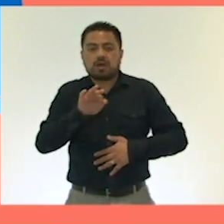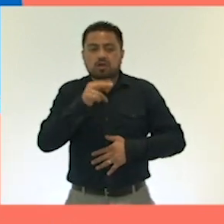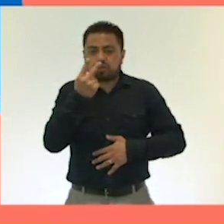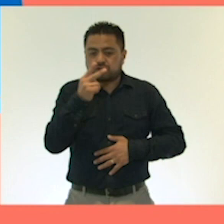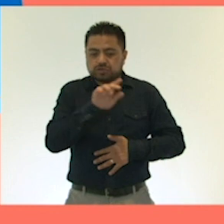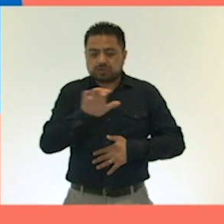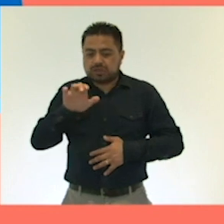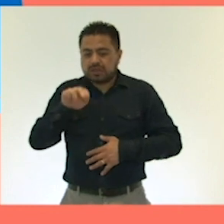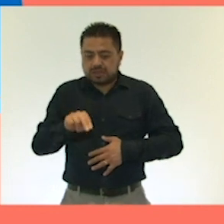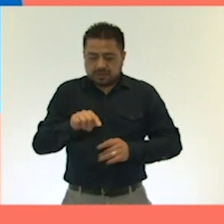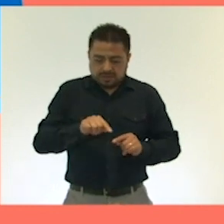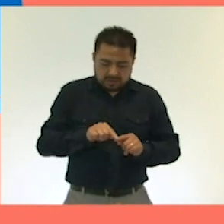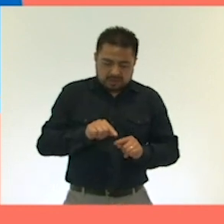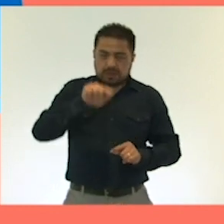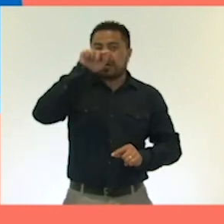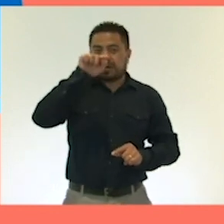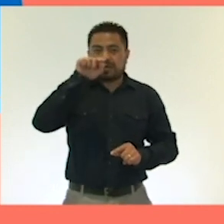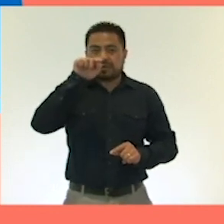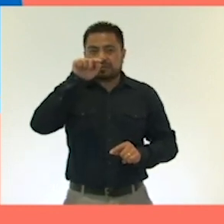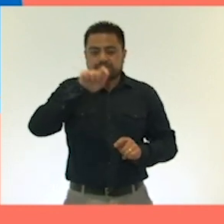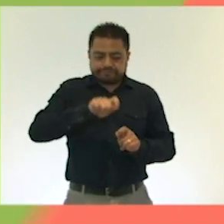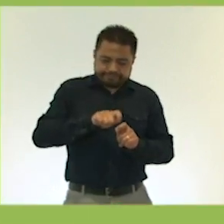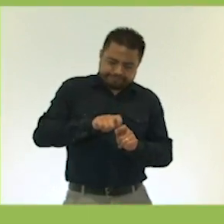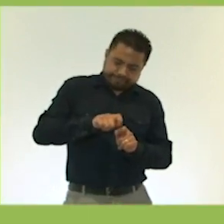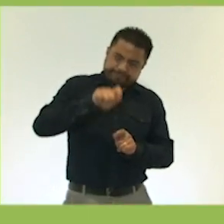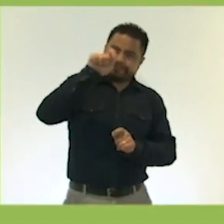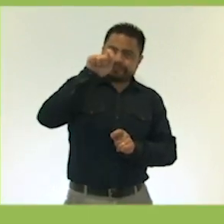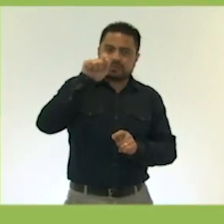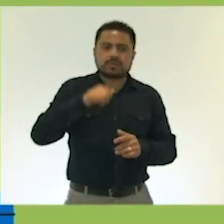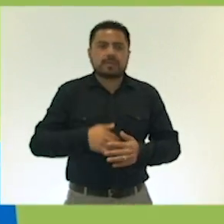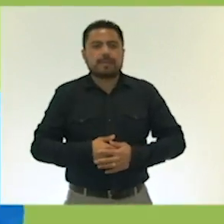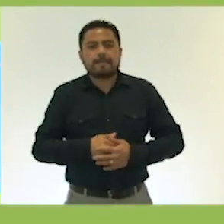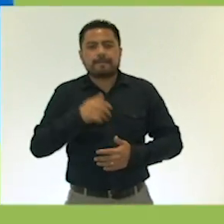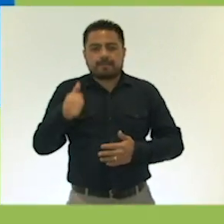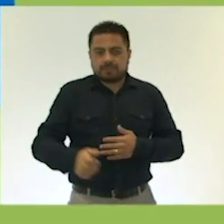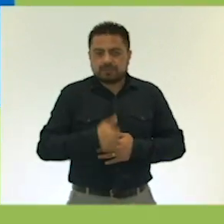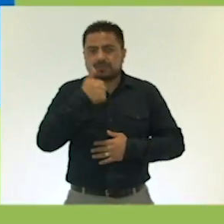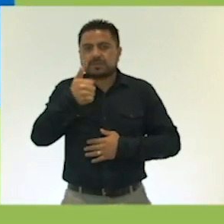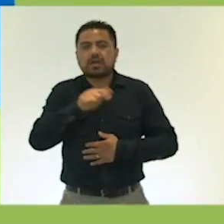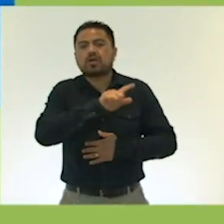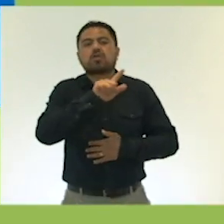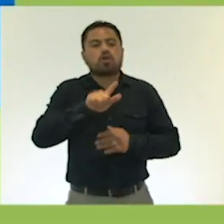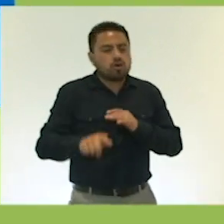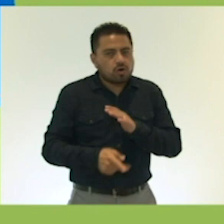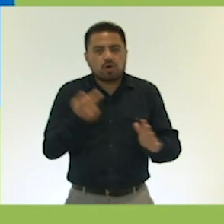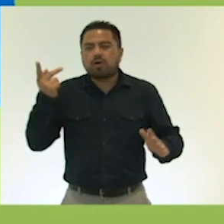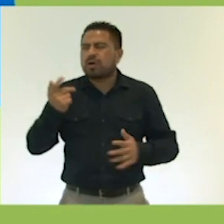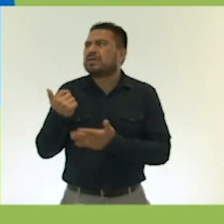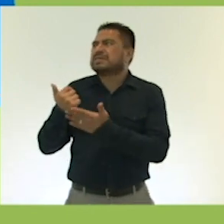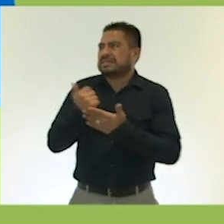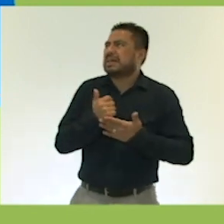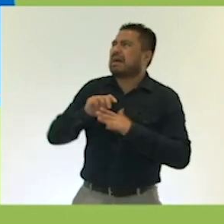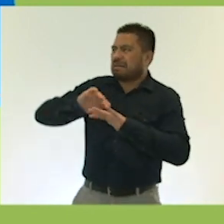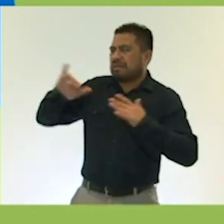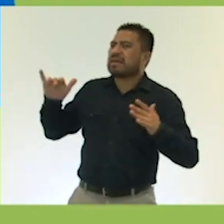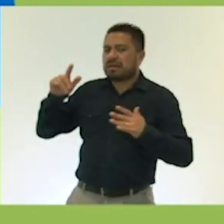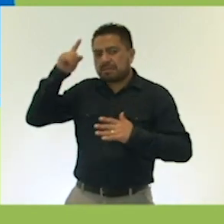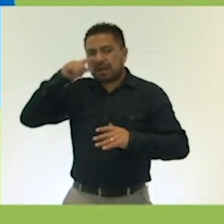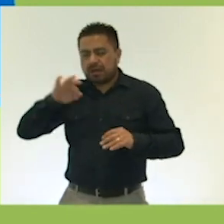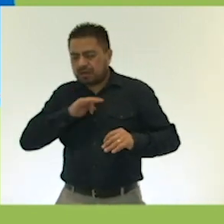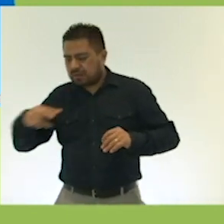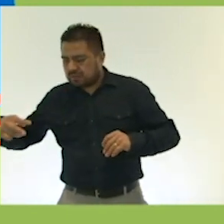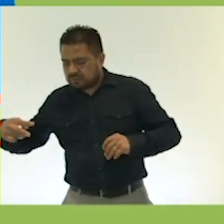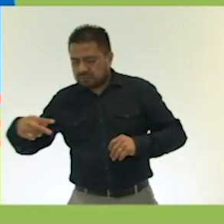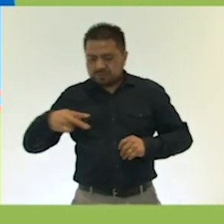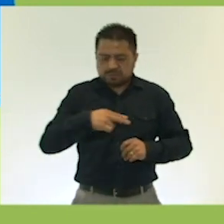2 centímetros de alto arriba y abajo. 6. Nuevamente pide ayuda a un adulto para recortar